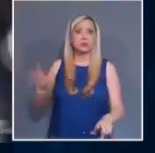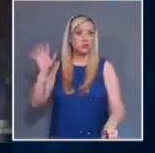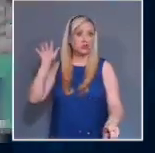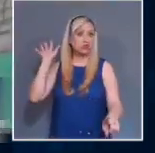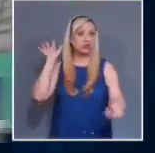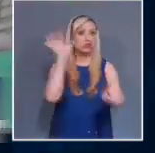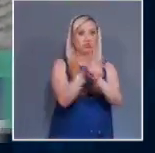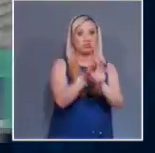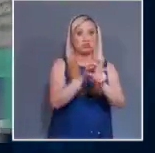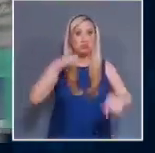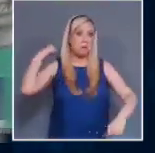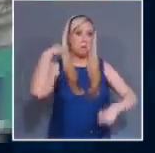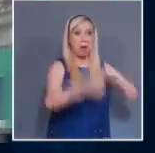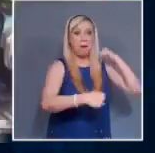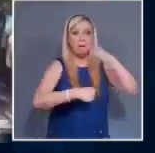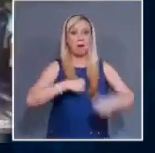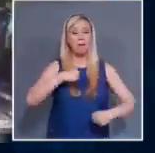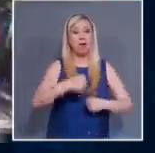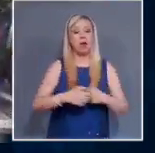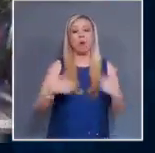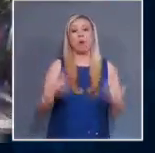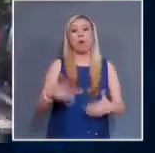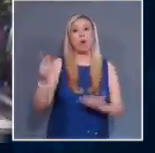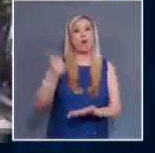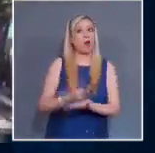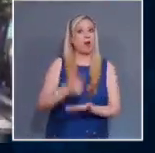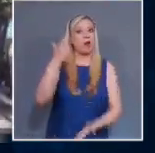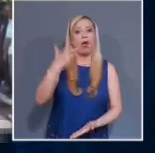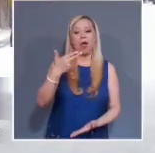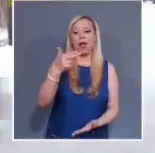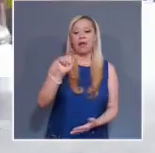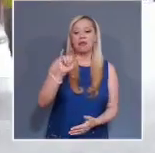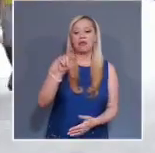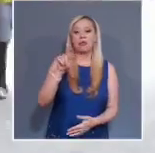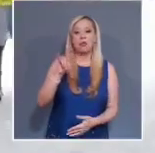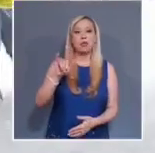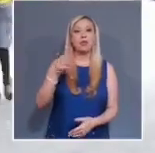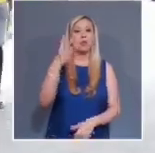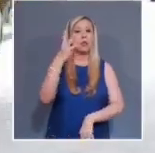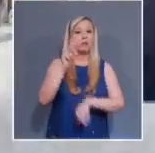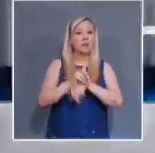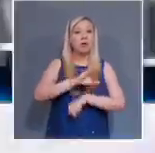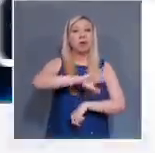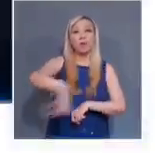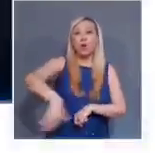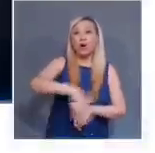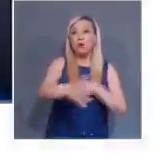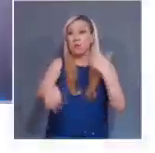azota a Haití. Hasta ahora han sido 3 días de búsquedas, saqueos, retenes y barricadas.